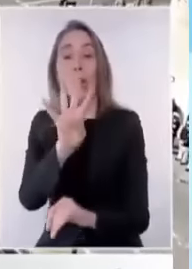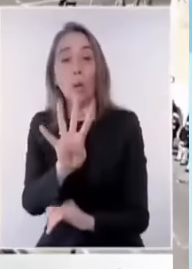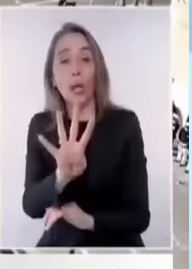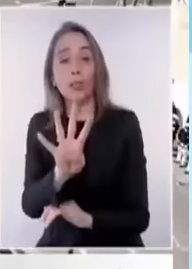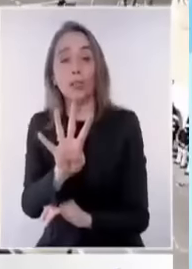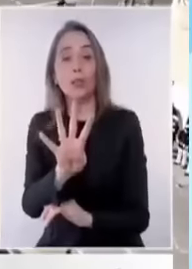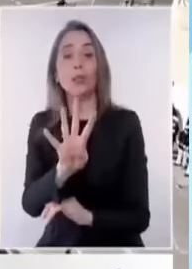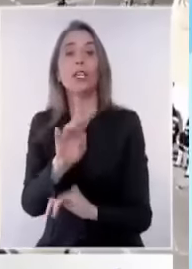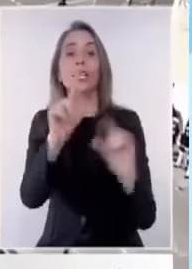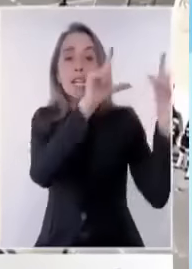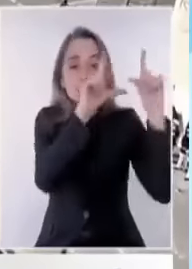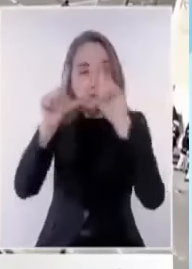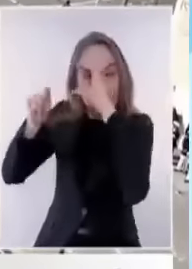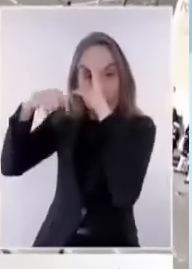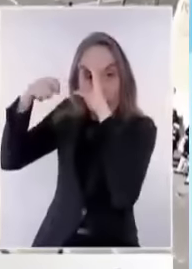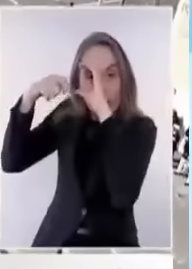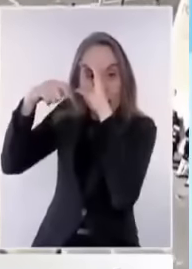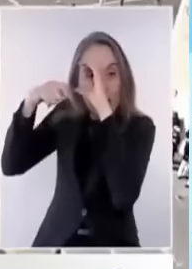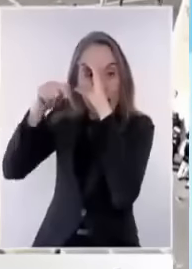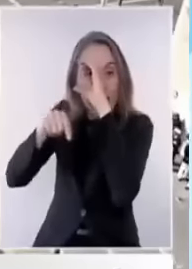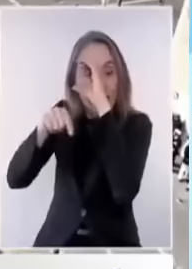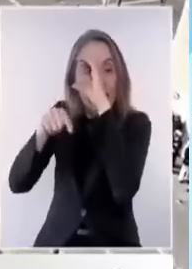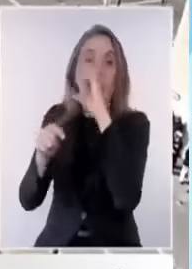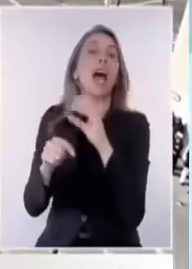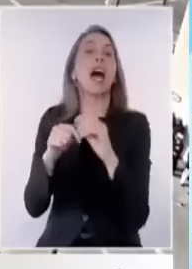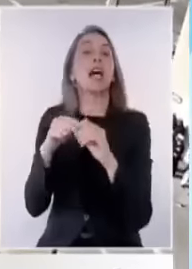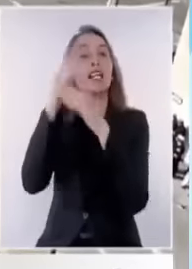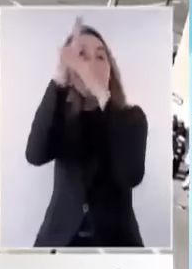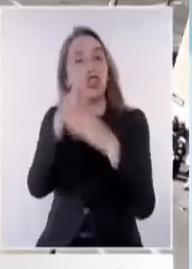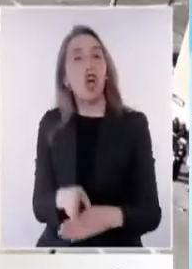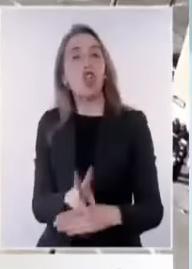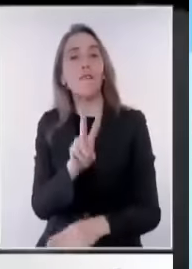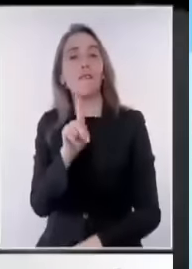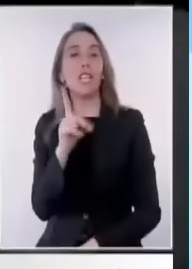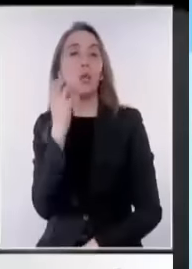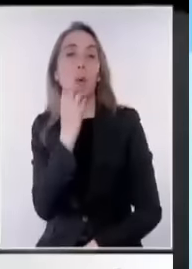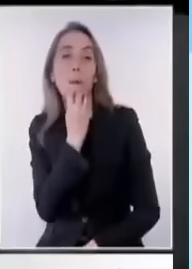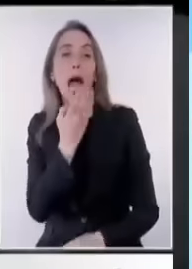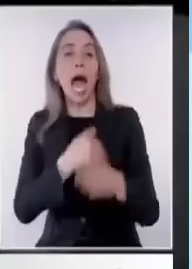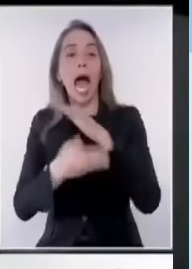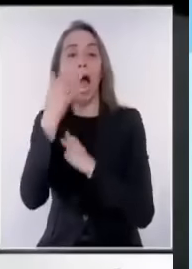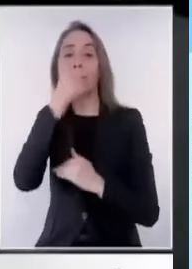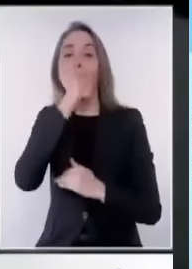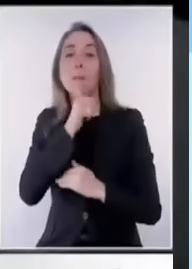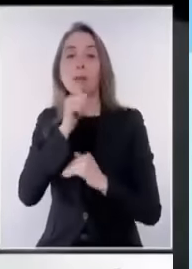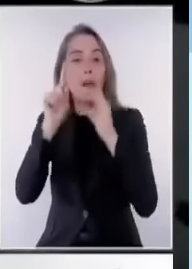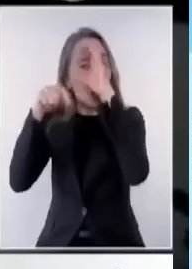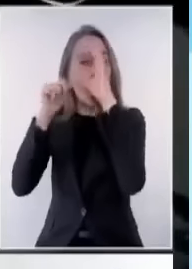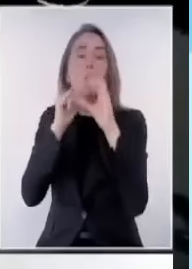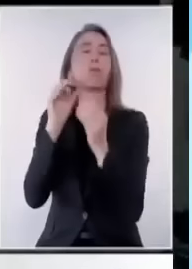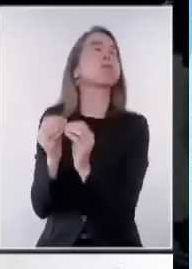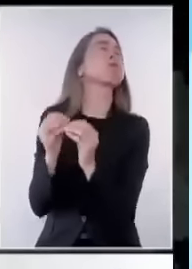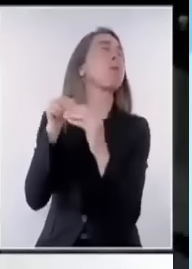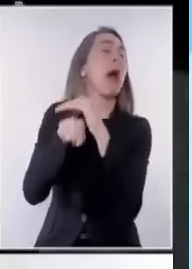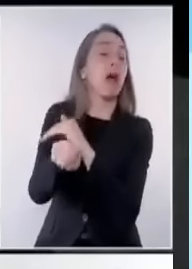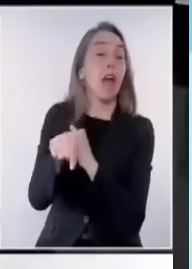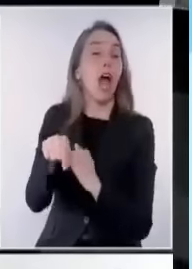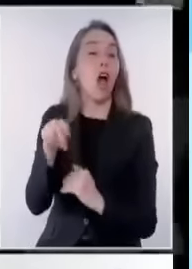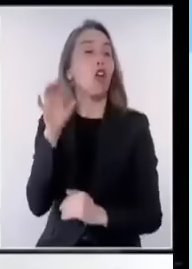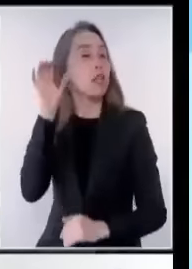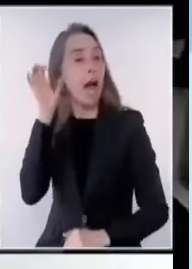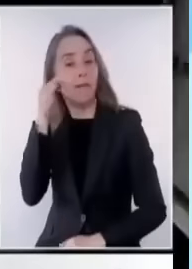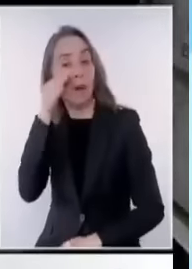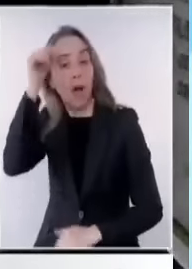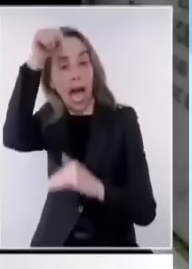1994 es televisada por esta transmisión que realizamos cada 21 de mayo. Antes era privado, no se sabía lo que ocurría. Escuchemos lo que